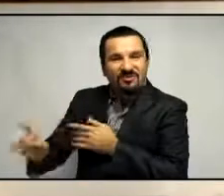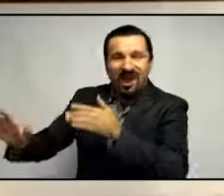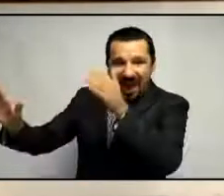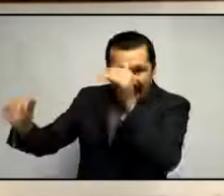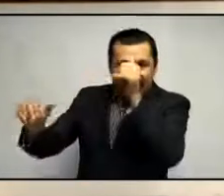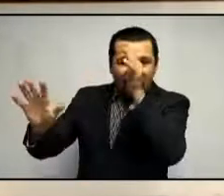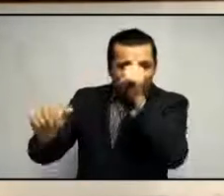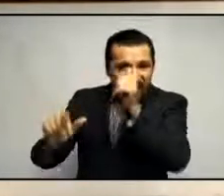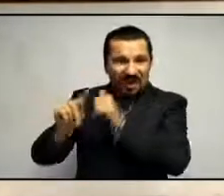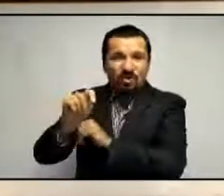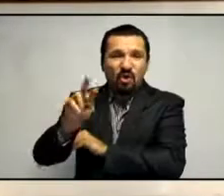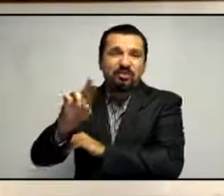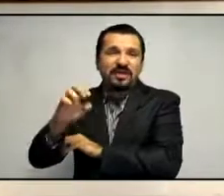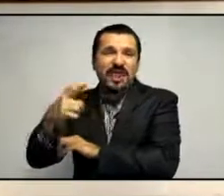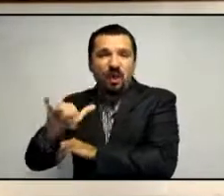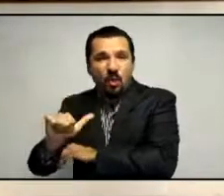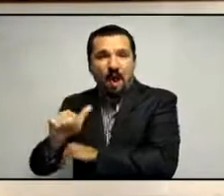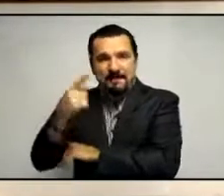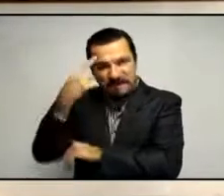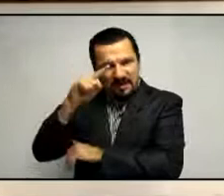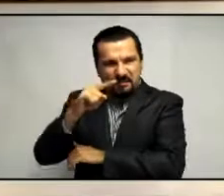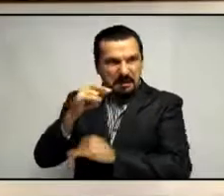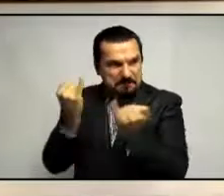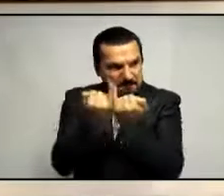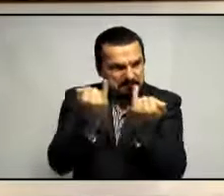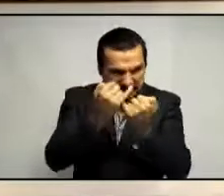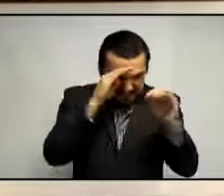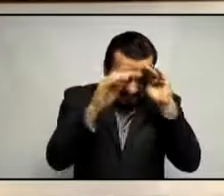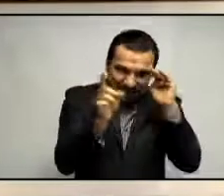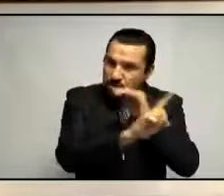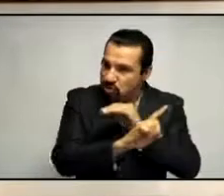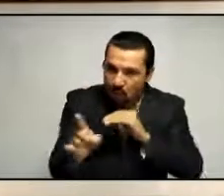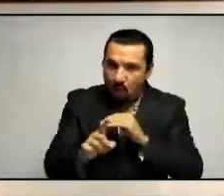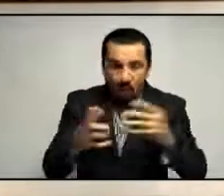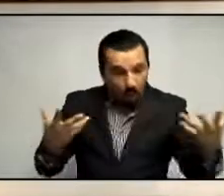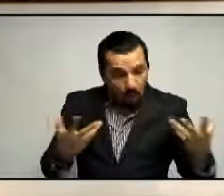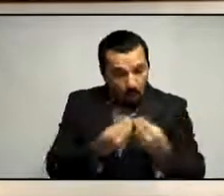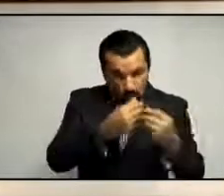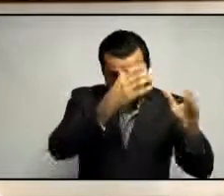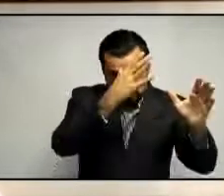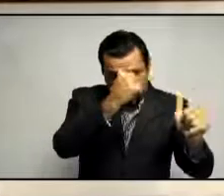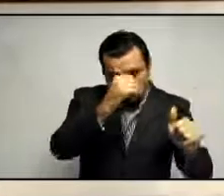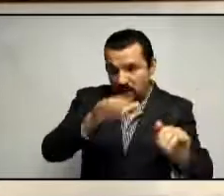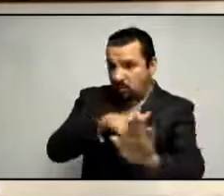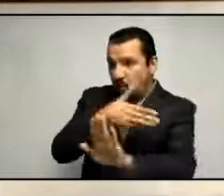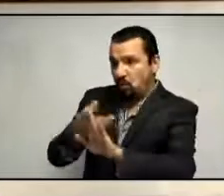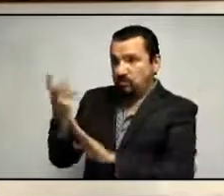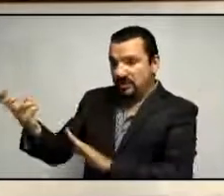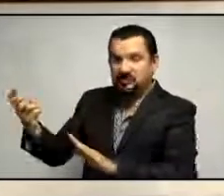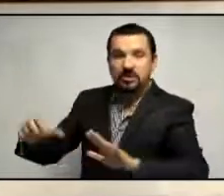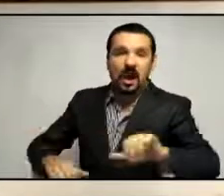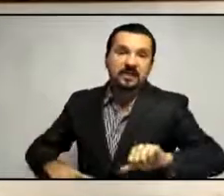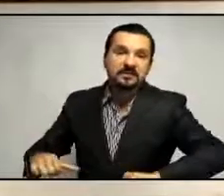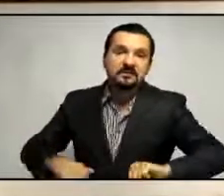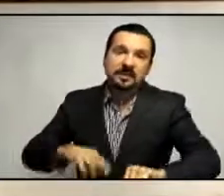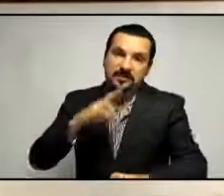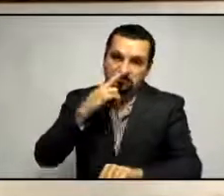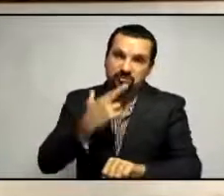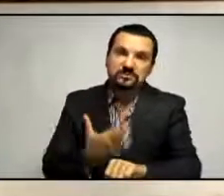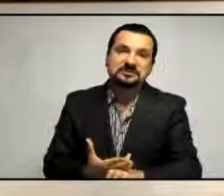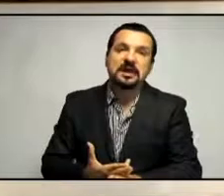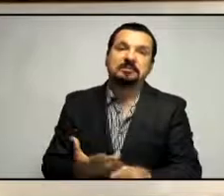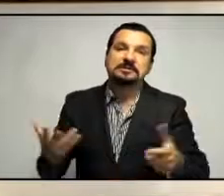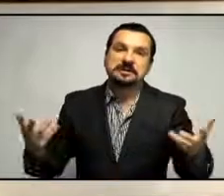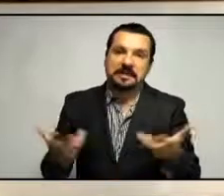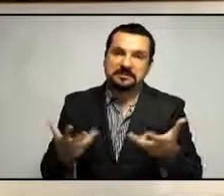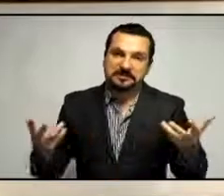de acuerdo en todo, pero sí para estar de acuerdo todos, que es tiempo de actuar con responsabilidad y